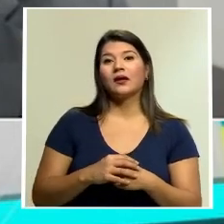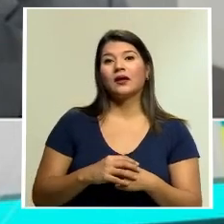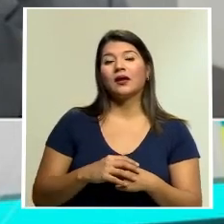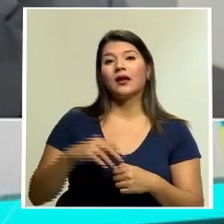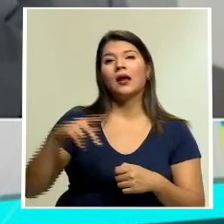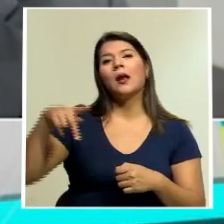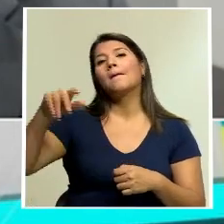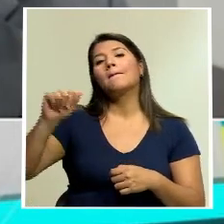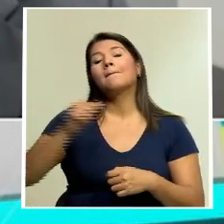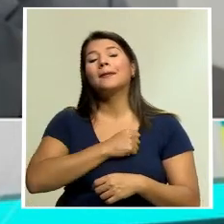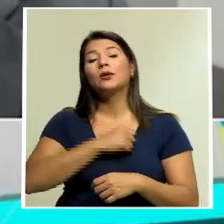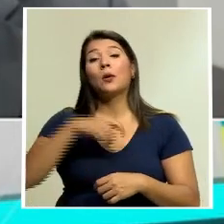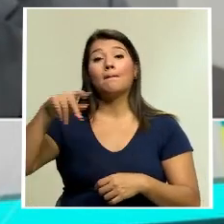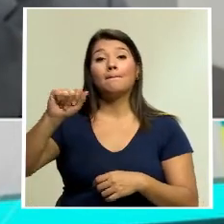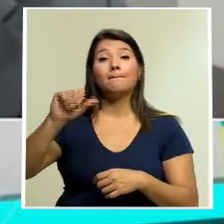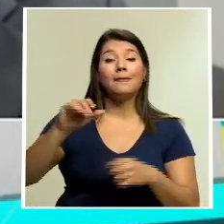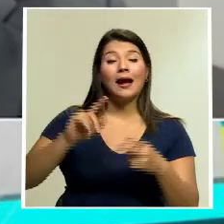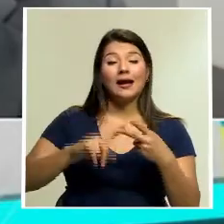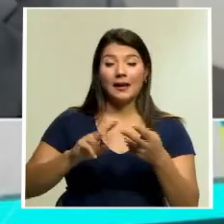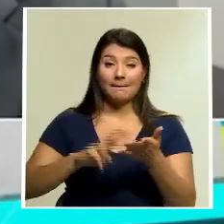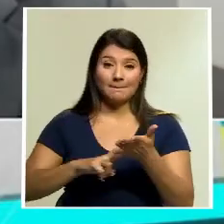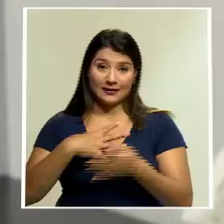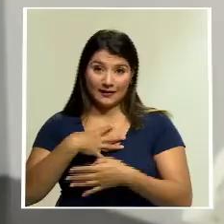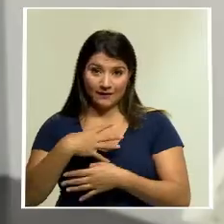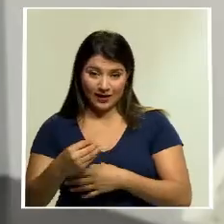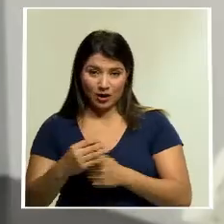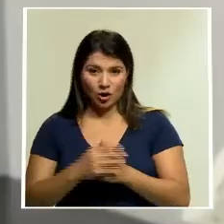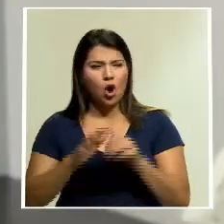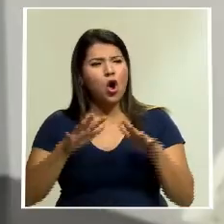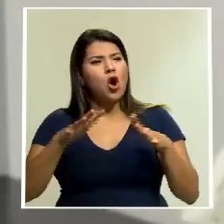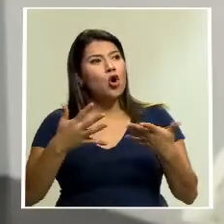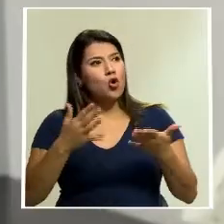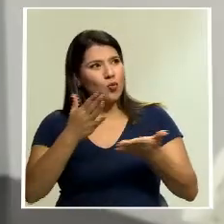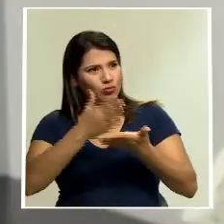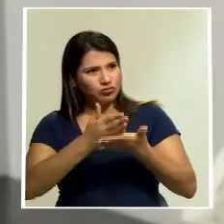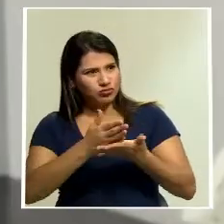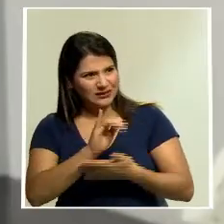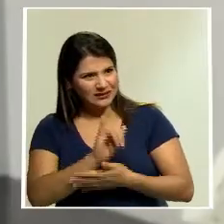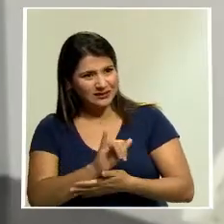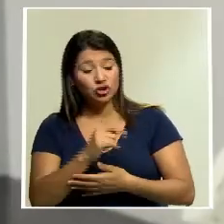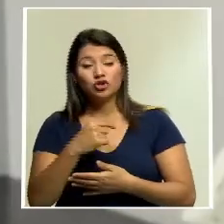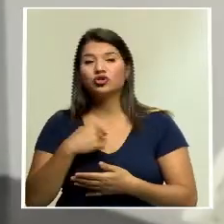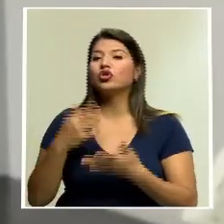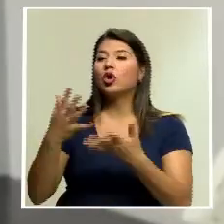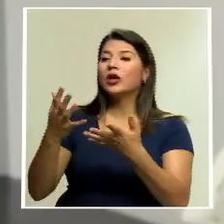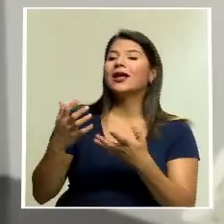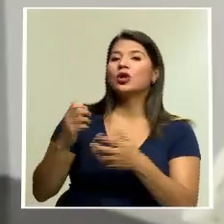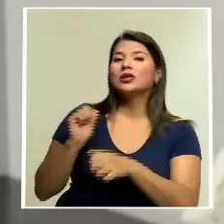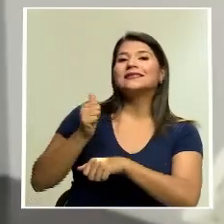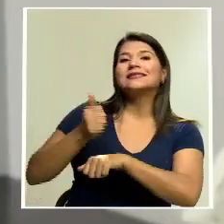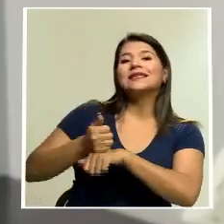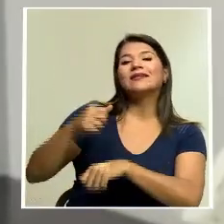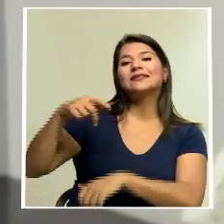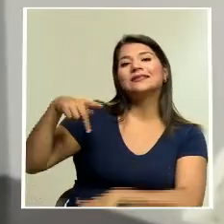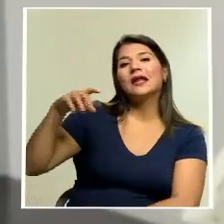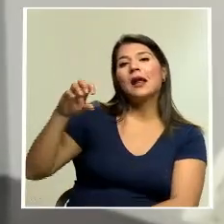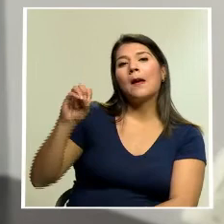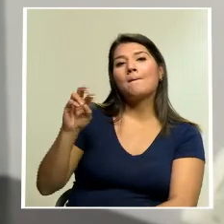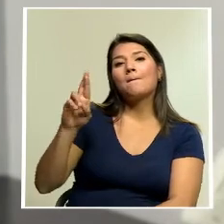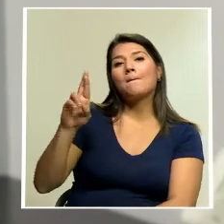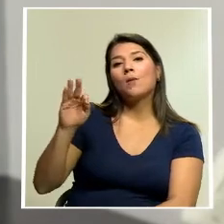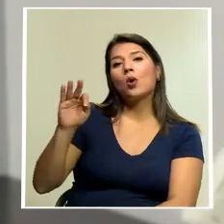pública? Yo estoy proponiendo para eso crear el portal de transparencia. ¿Qué es esto?